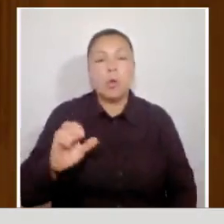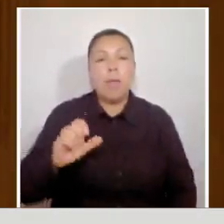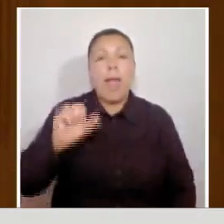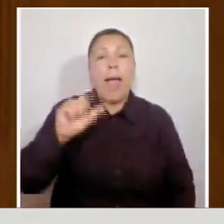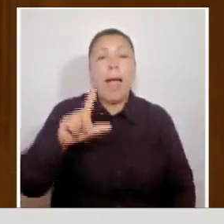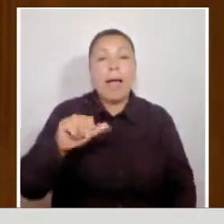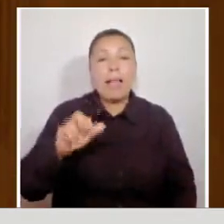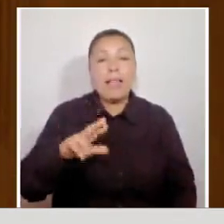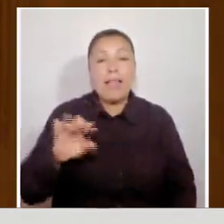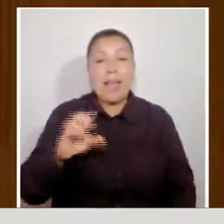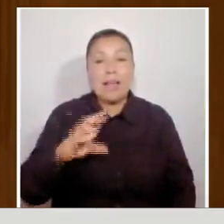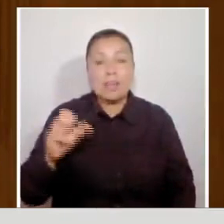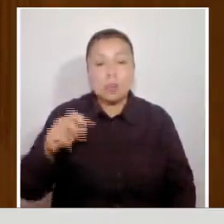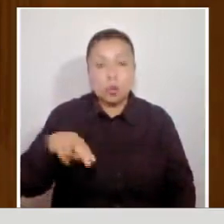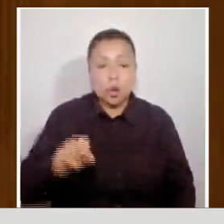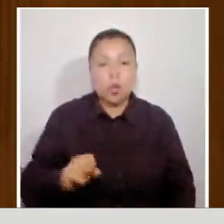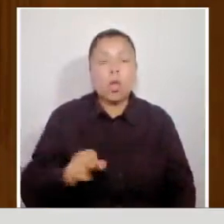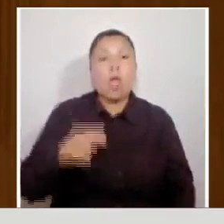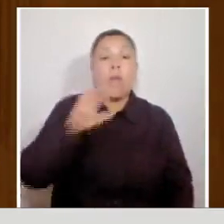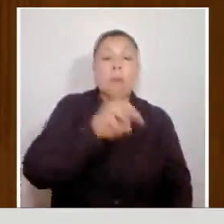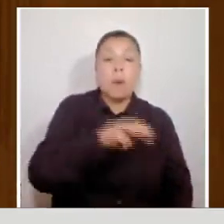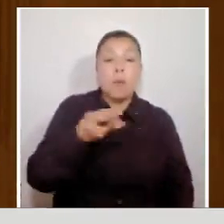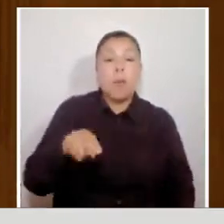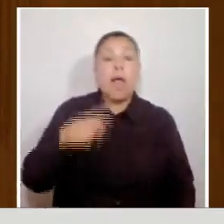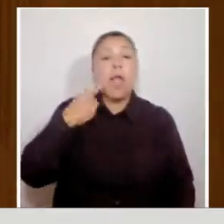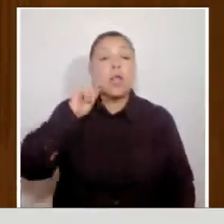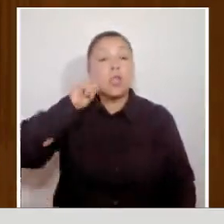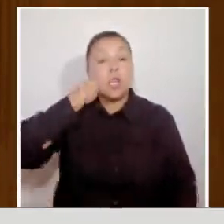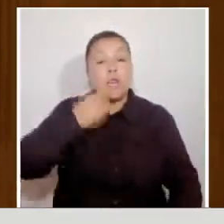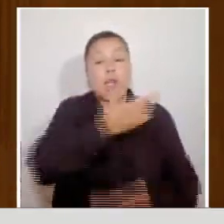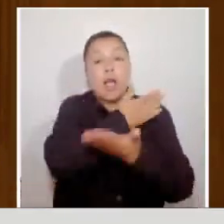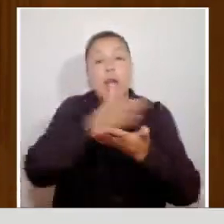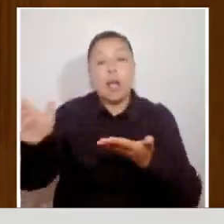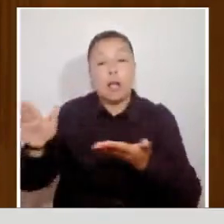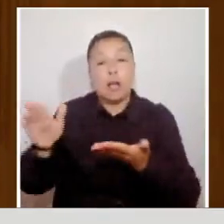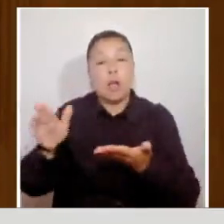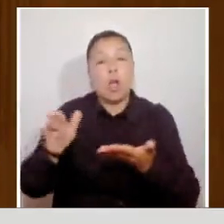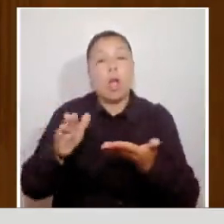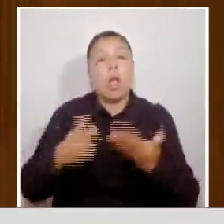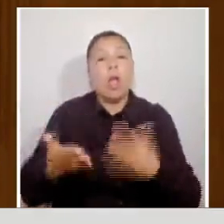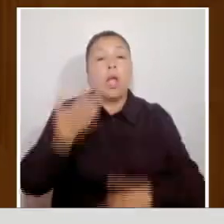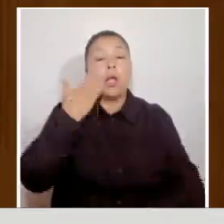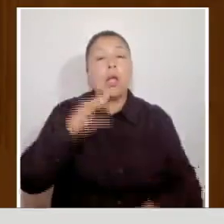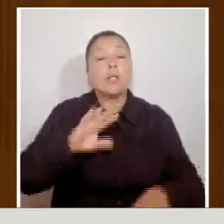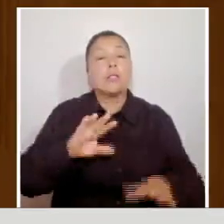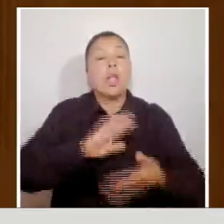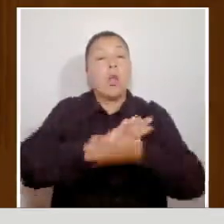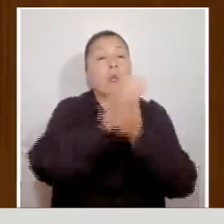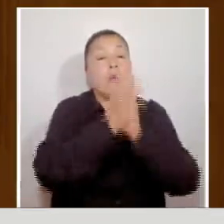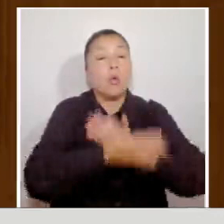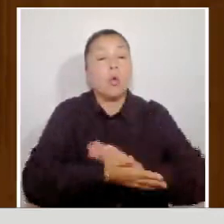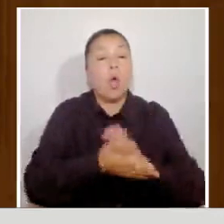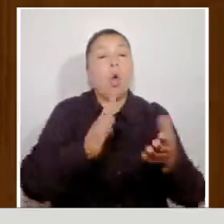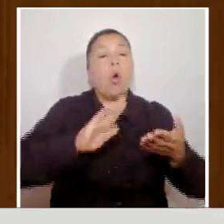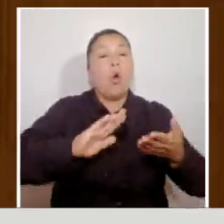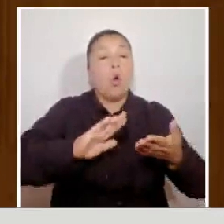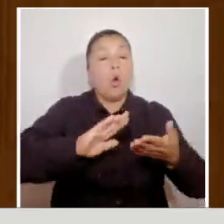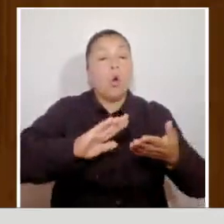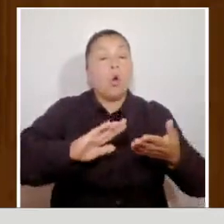parental esto ha llevado a que sea rechazado por casi la totalidad de la comunidad